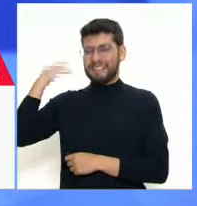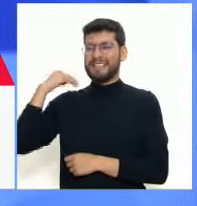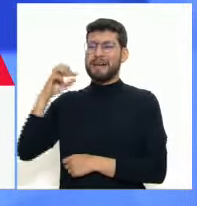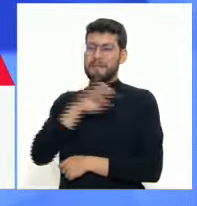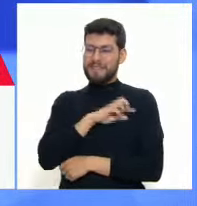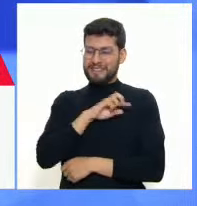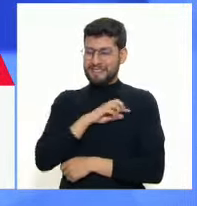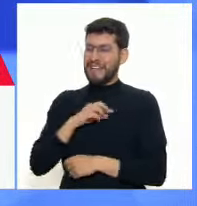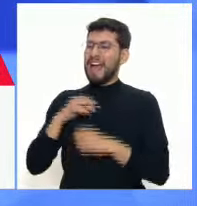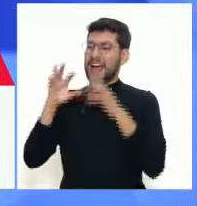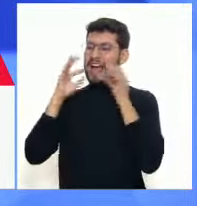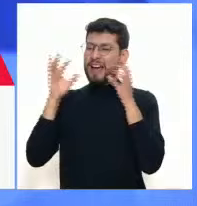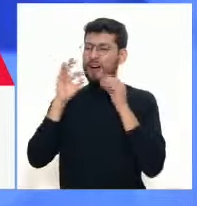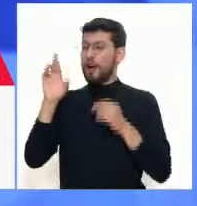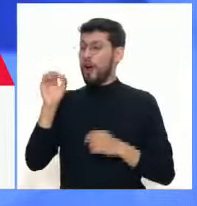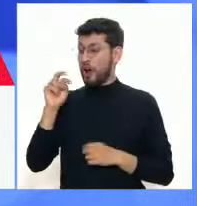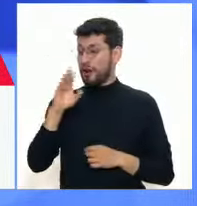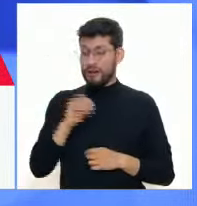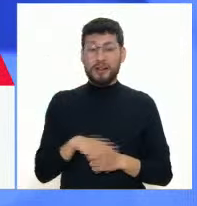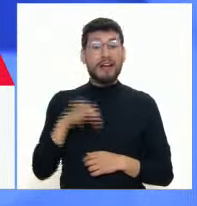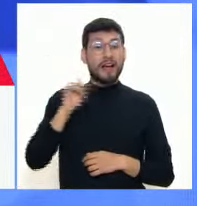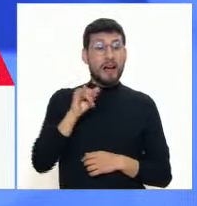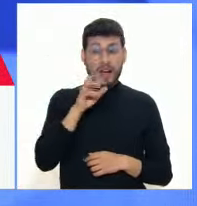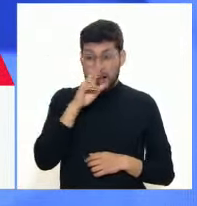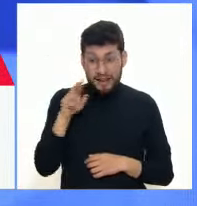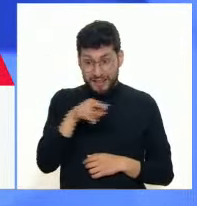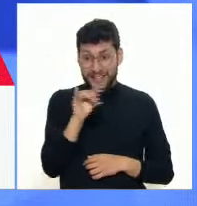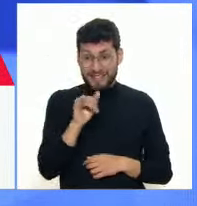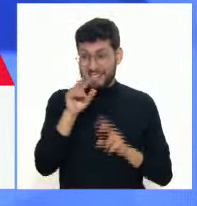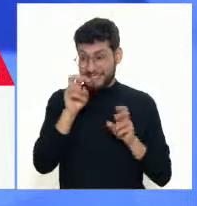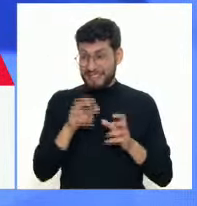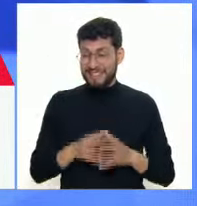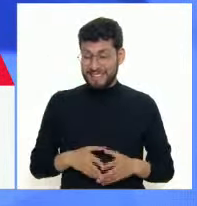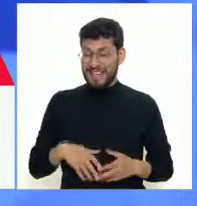gato ronron. Y también por ahí venía el pericotito.